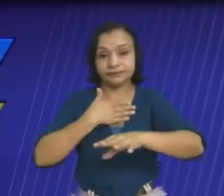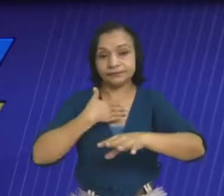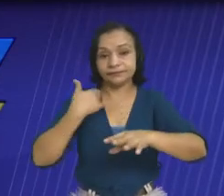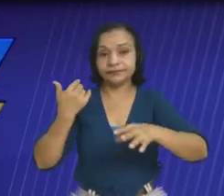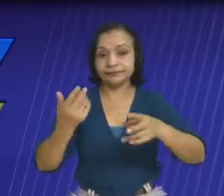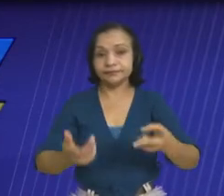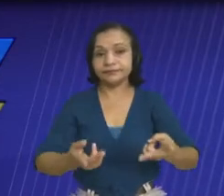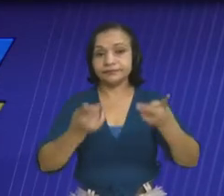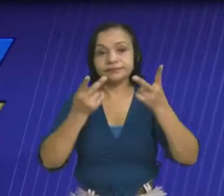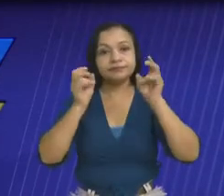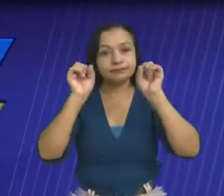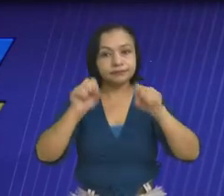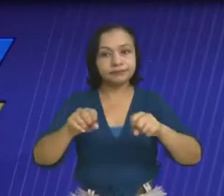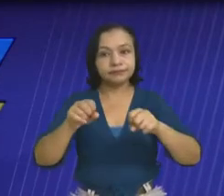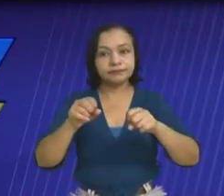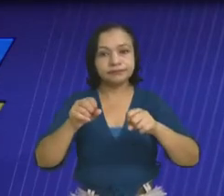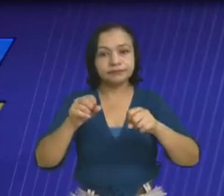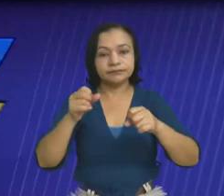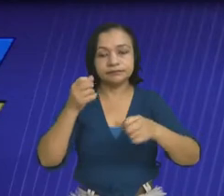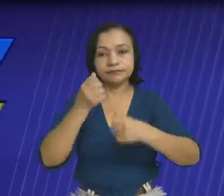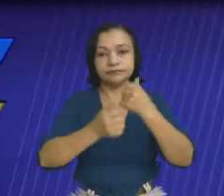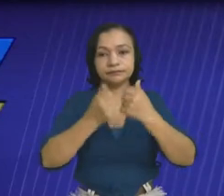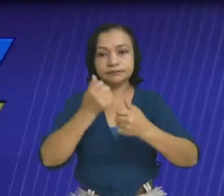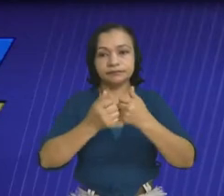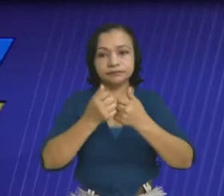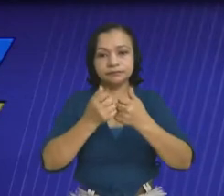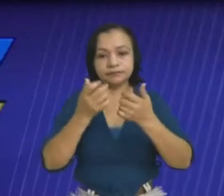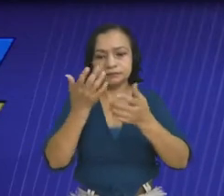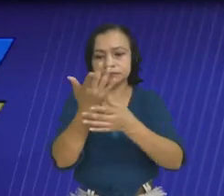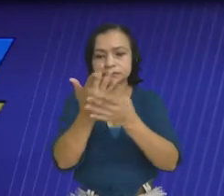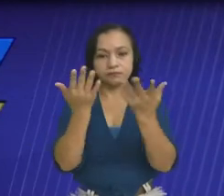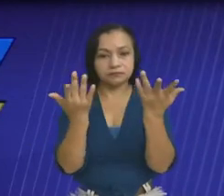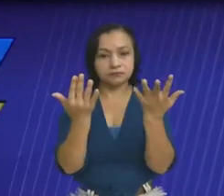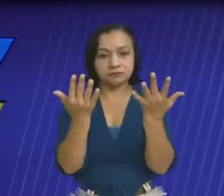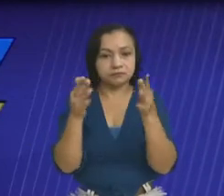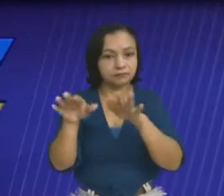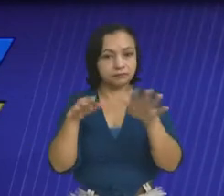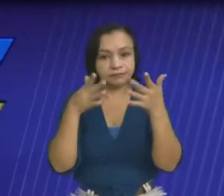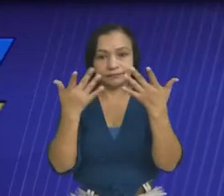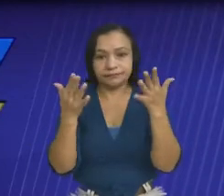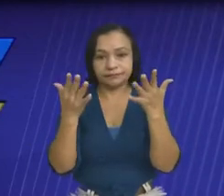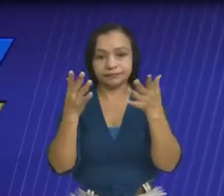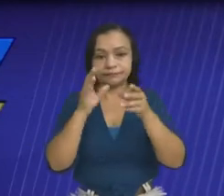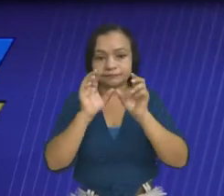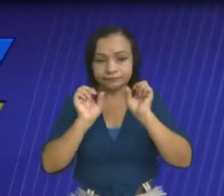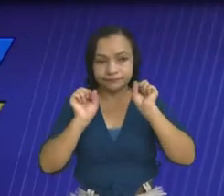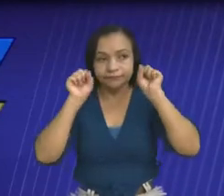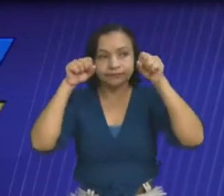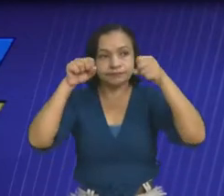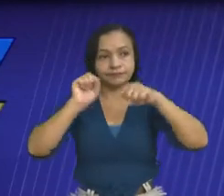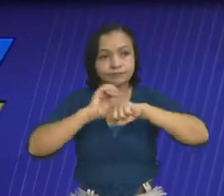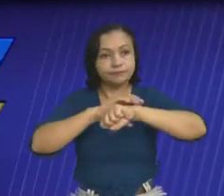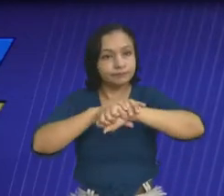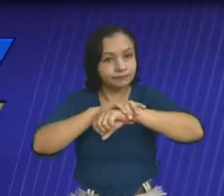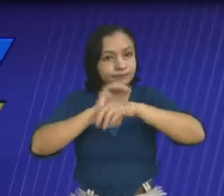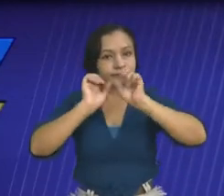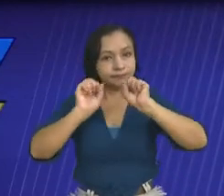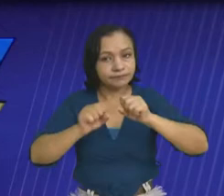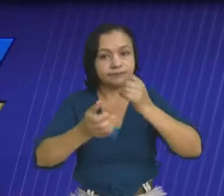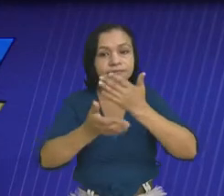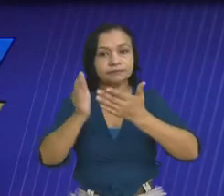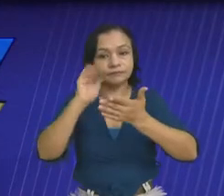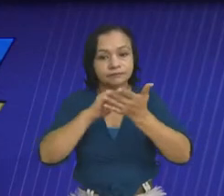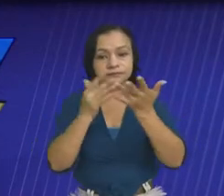condición. Igual puede pasar que por un trauma se haya perdido la movilidad y que nuevamente necesita fisioterapia para poder regresar